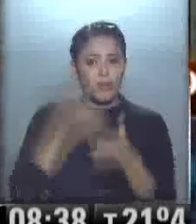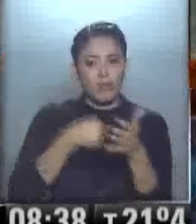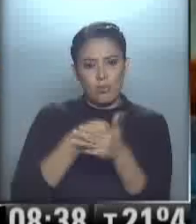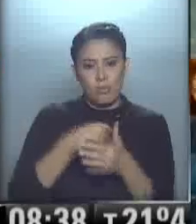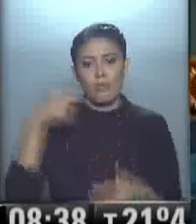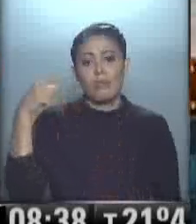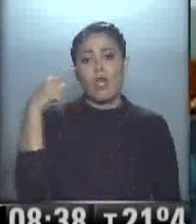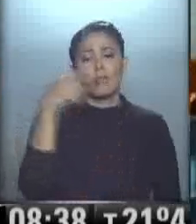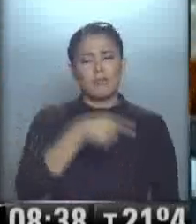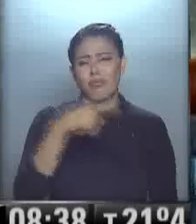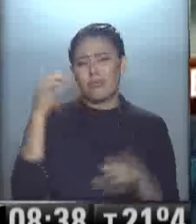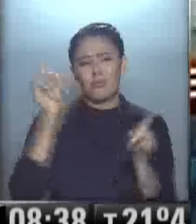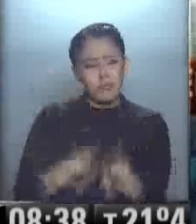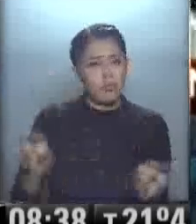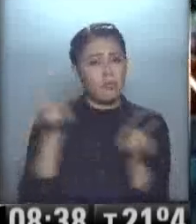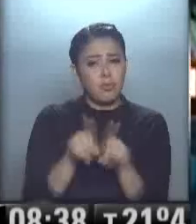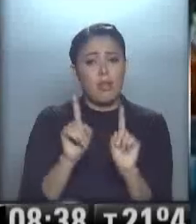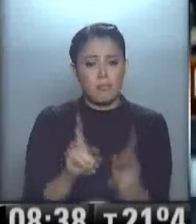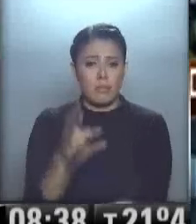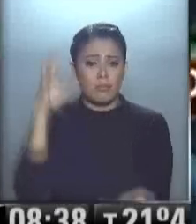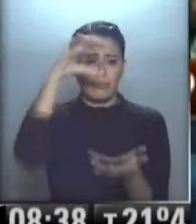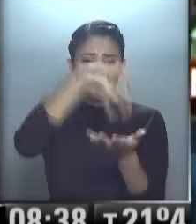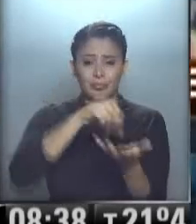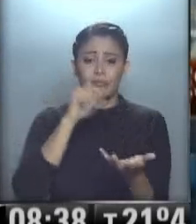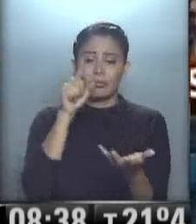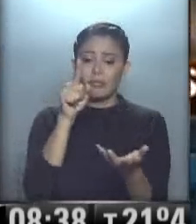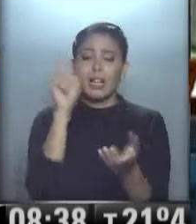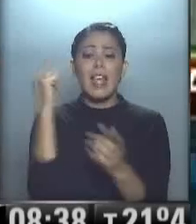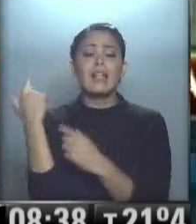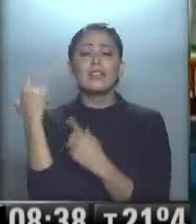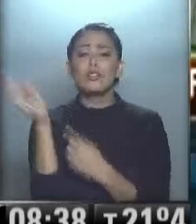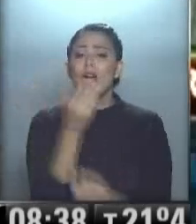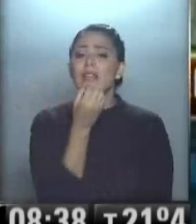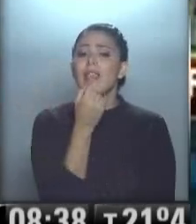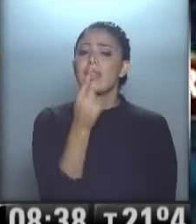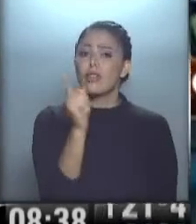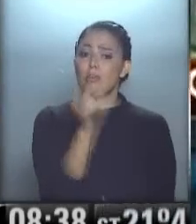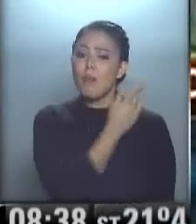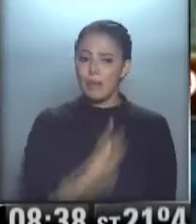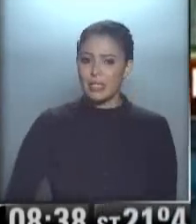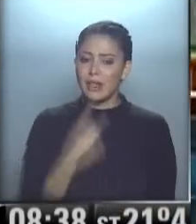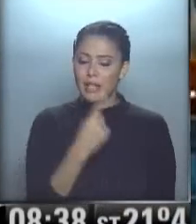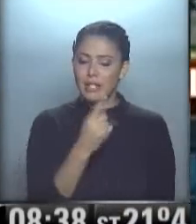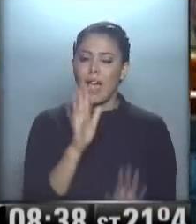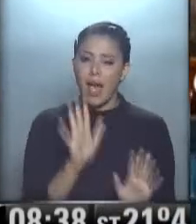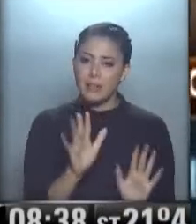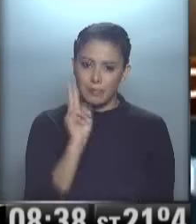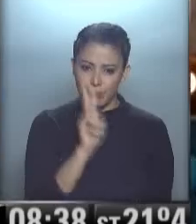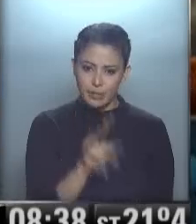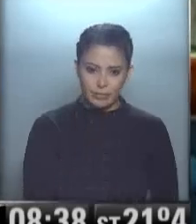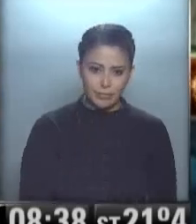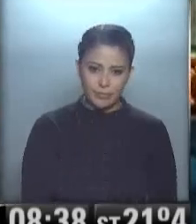Estado continuo. Desde el Palacio de Miraflores llegaron las respuestas de Maduro y lo decía de la siguiente